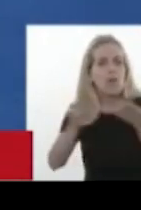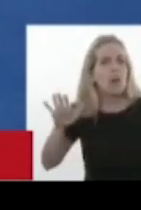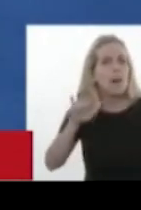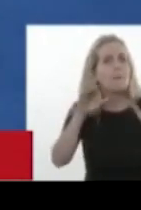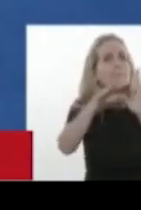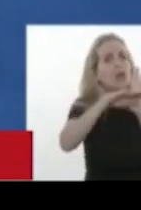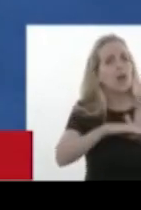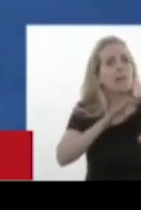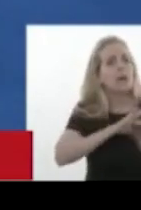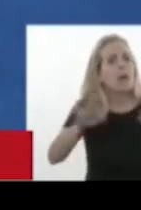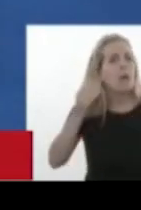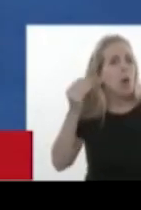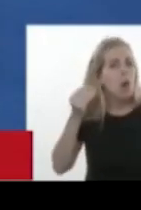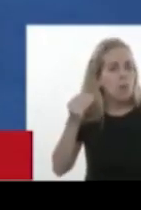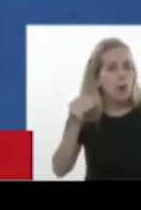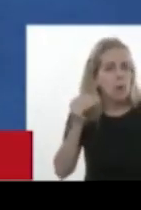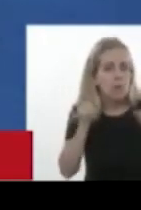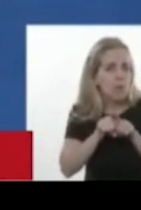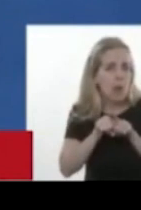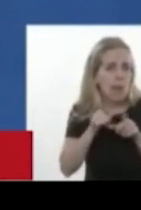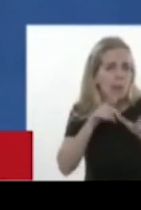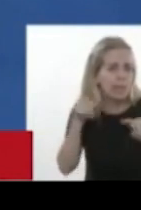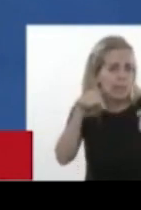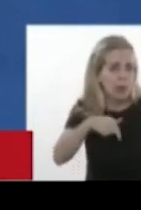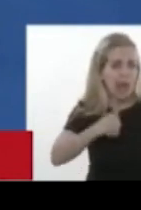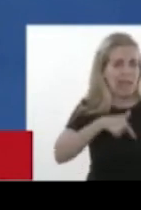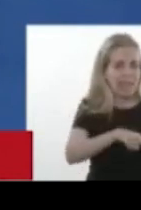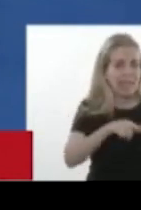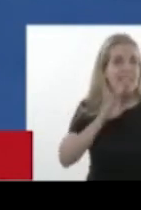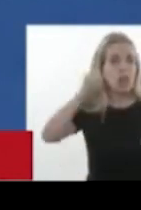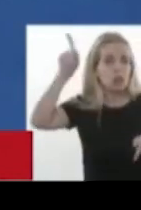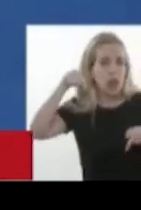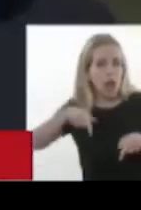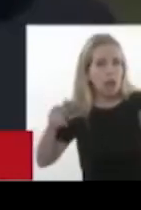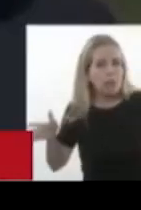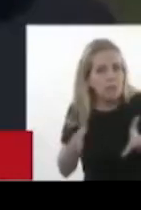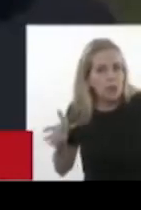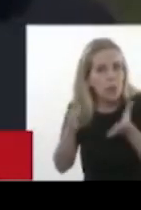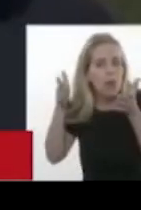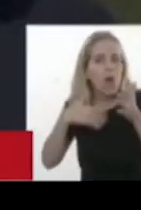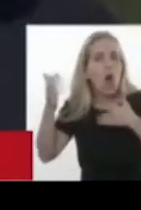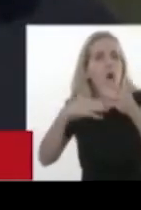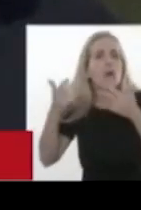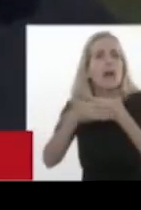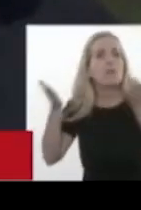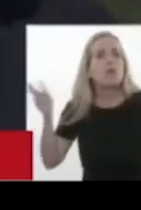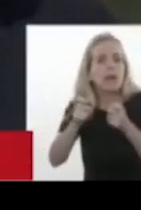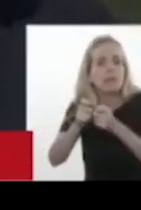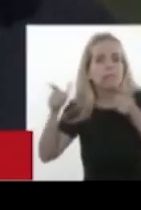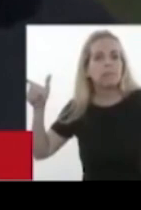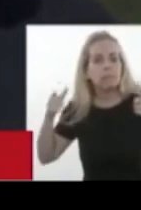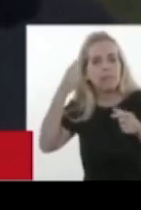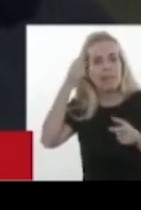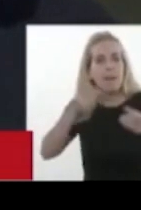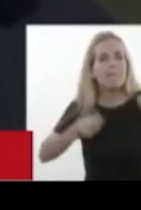Con más recursos, pero del mismo modo que nosotros, promoviendo obra pública. Cuando nosotros duplicamos el presupuesto de la